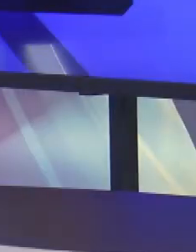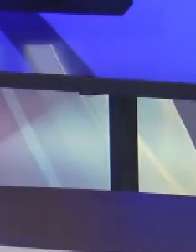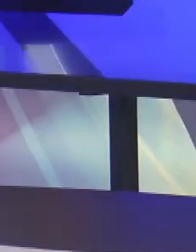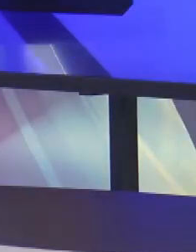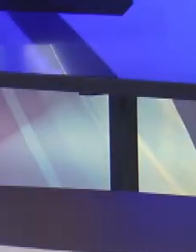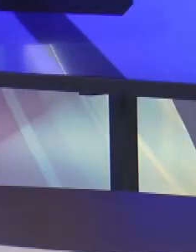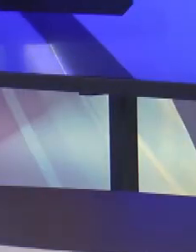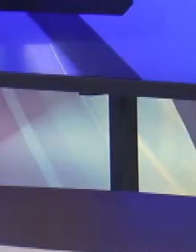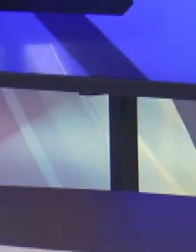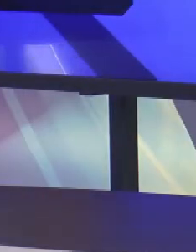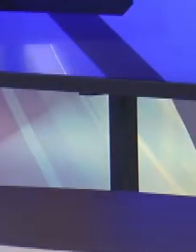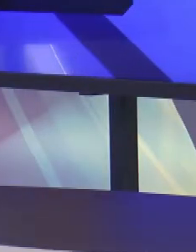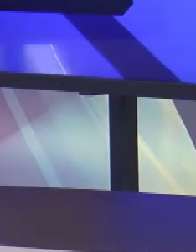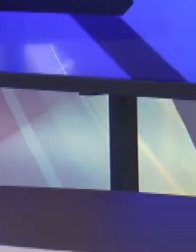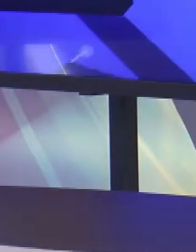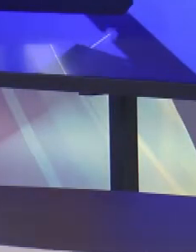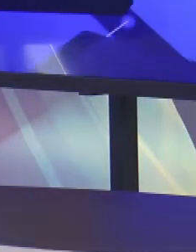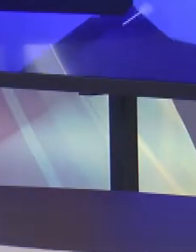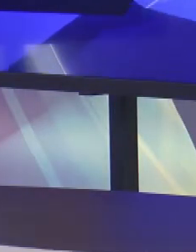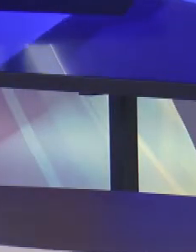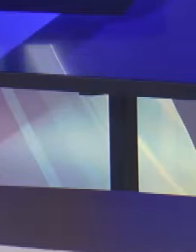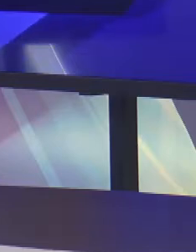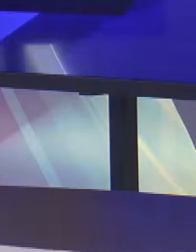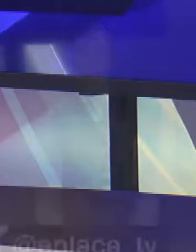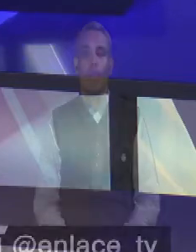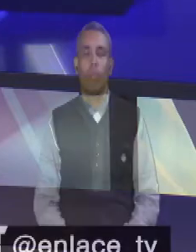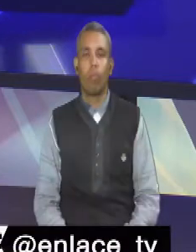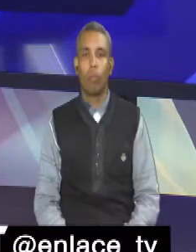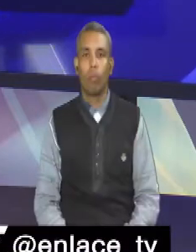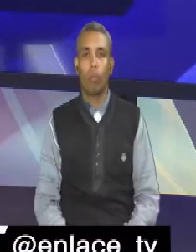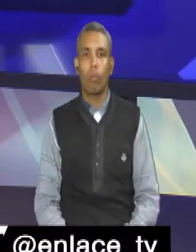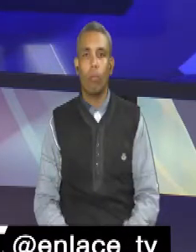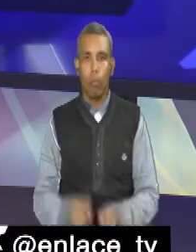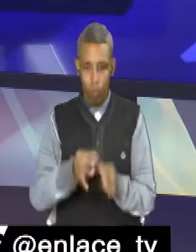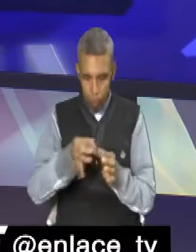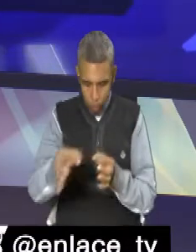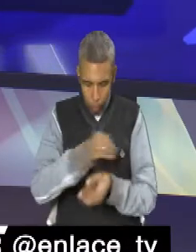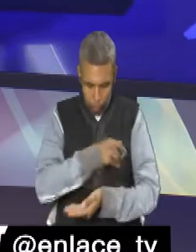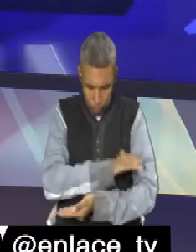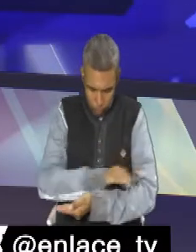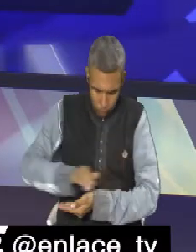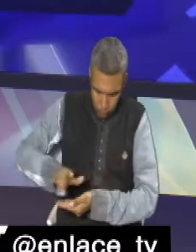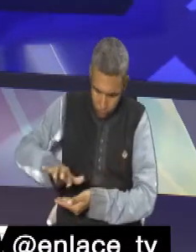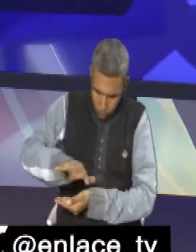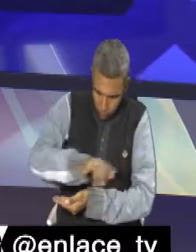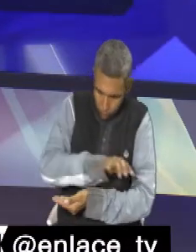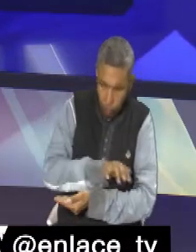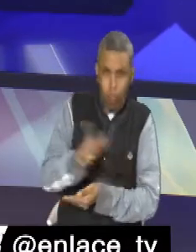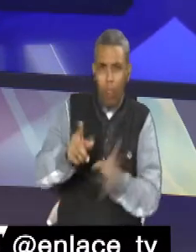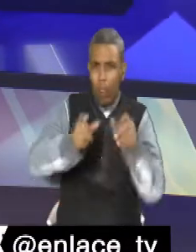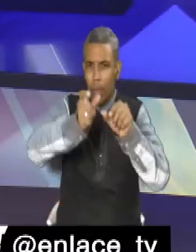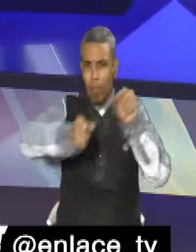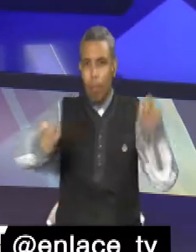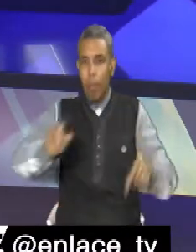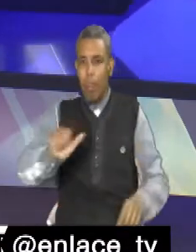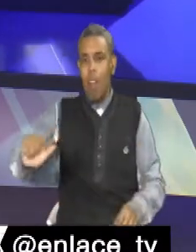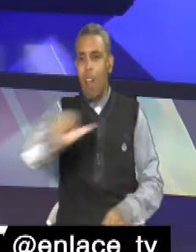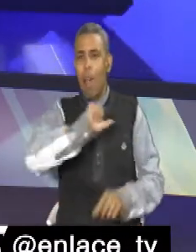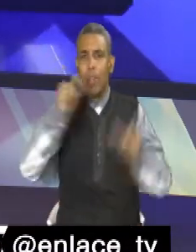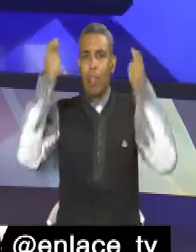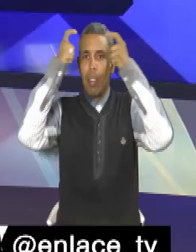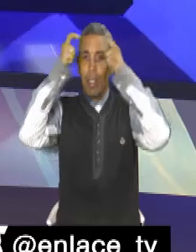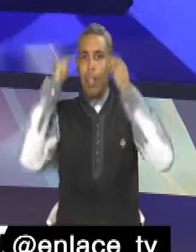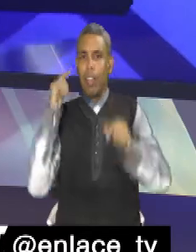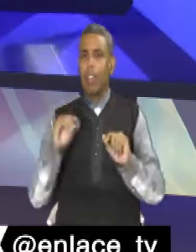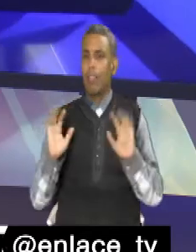Y a esta hora quiero contarles que las candidatas al reinado de las fiestas de la población de Sabana de Torres visitaron nuestras instalaciones e hicieron la invitación a este